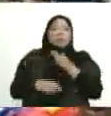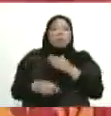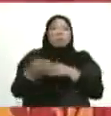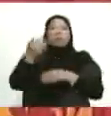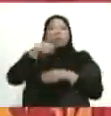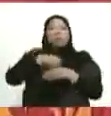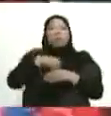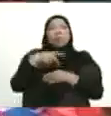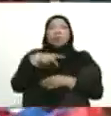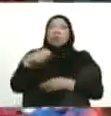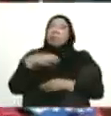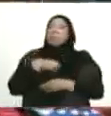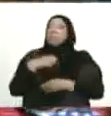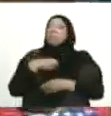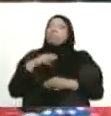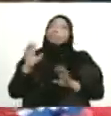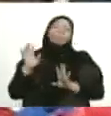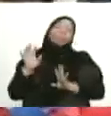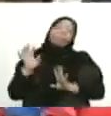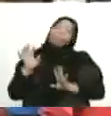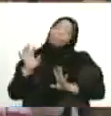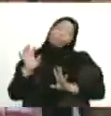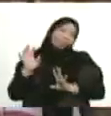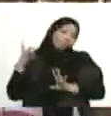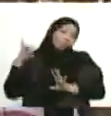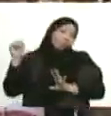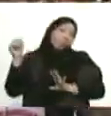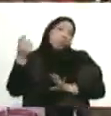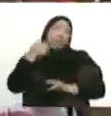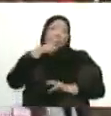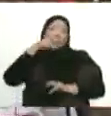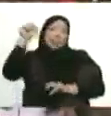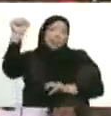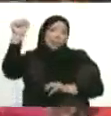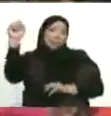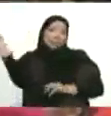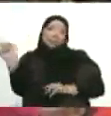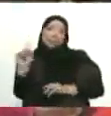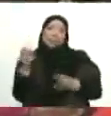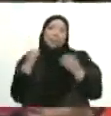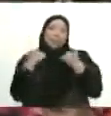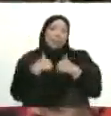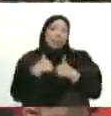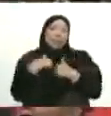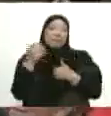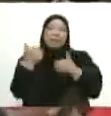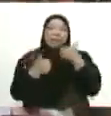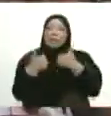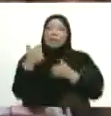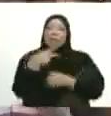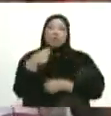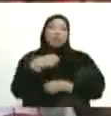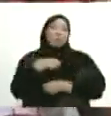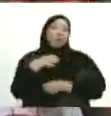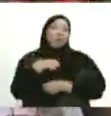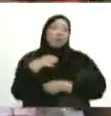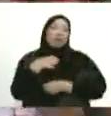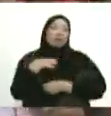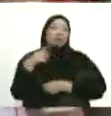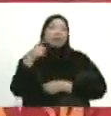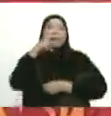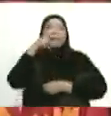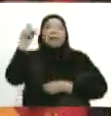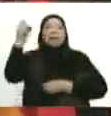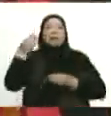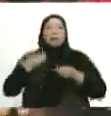No te vista el que va. No te vista el que va.